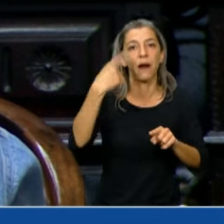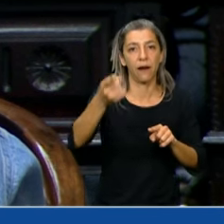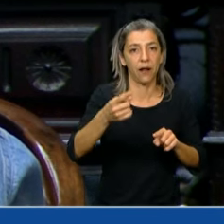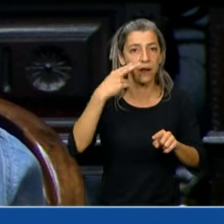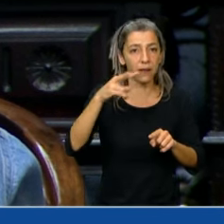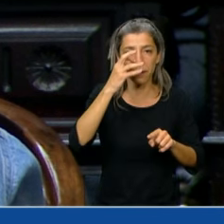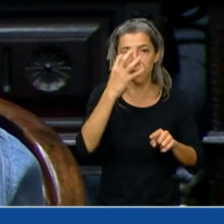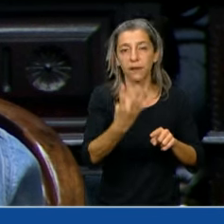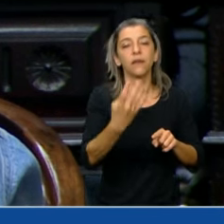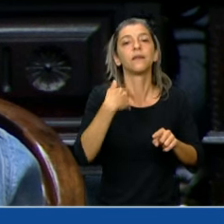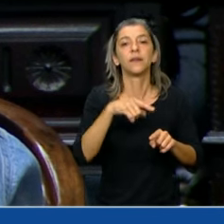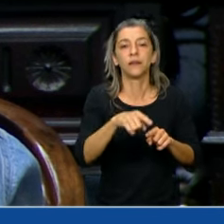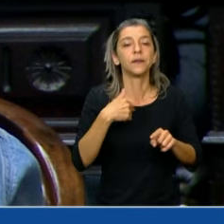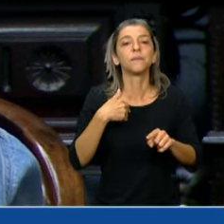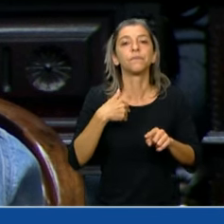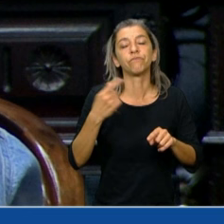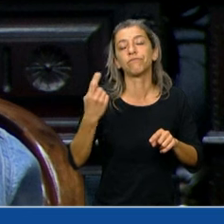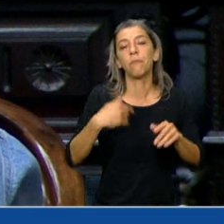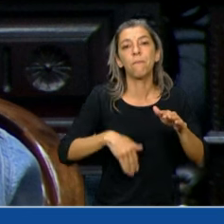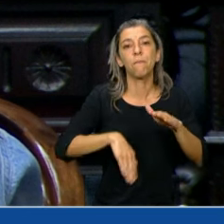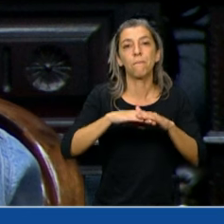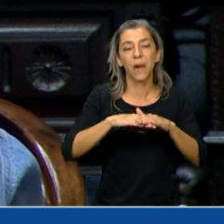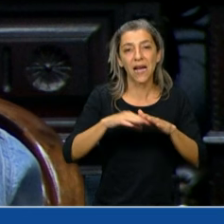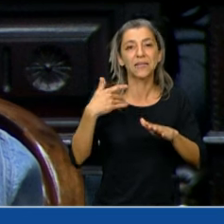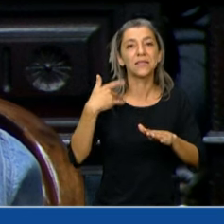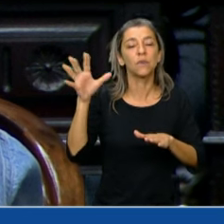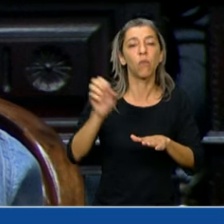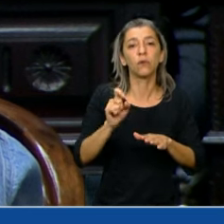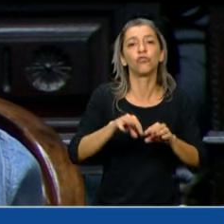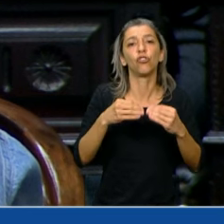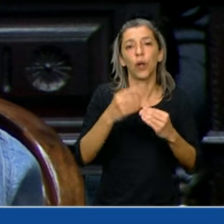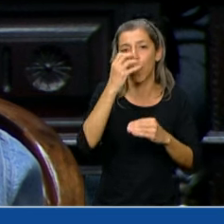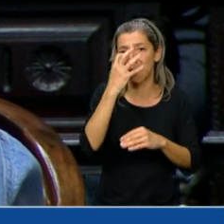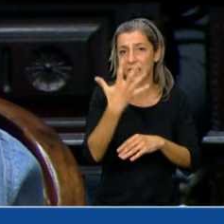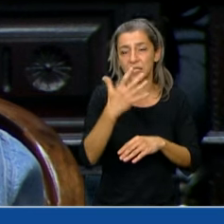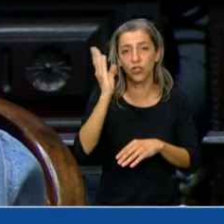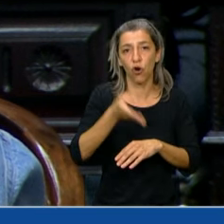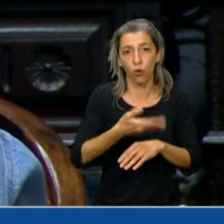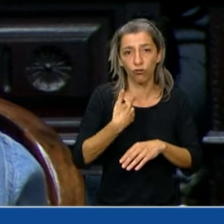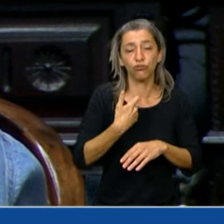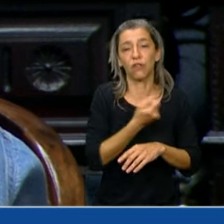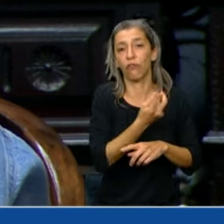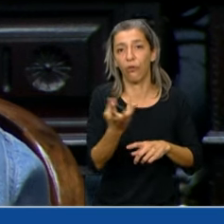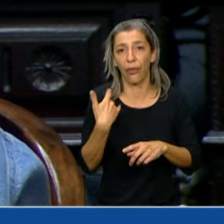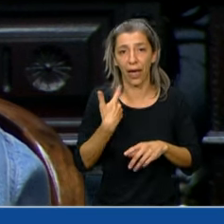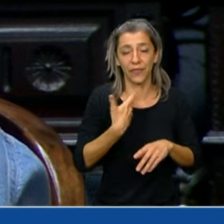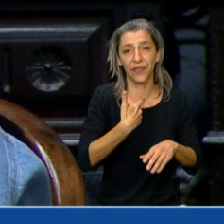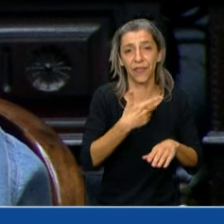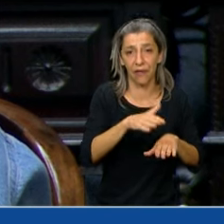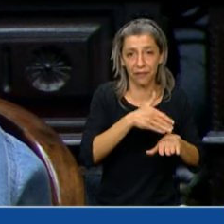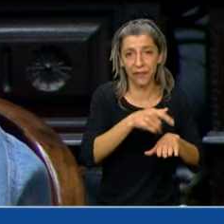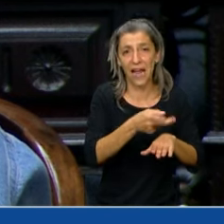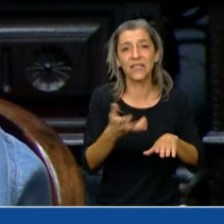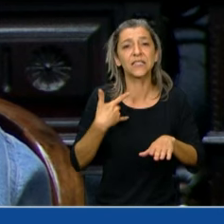objetivo de composición proporcional máxima que propenda a un 25% para la cantidad total de pares de calzado que se importen al